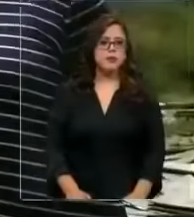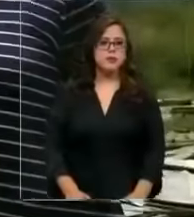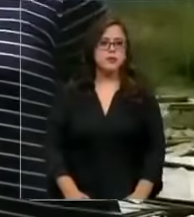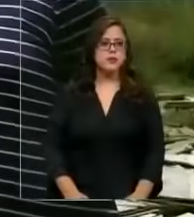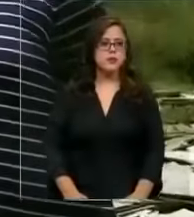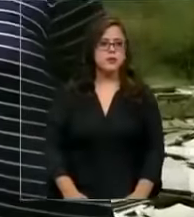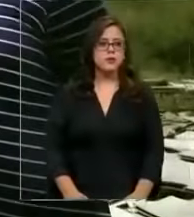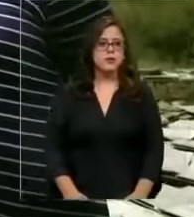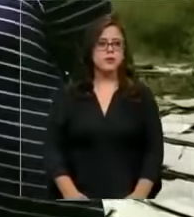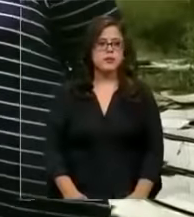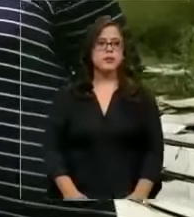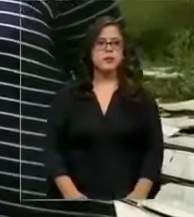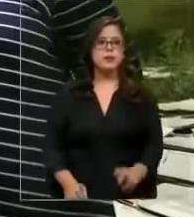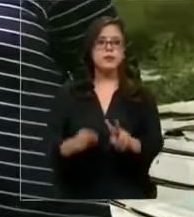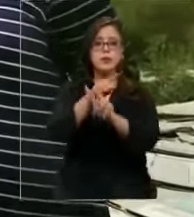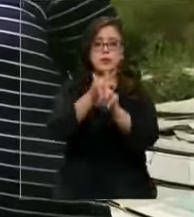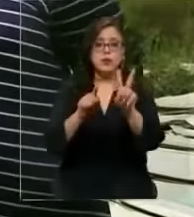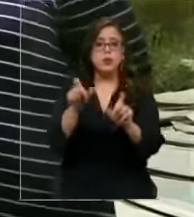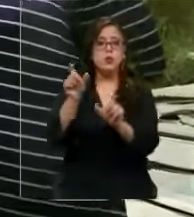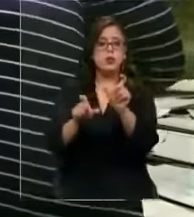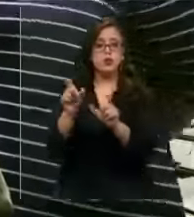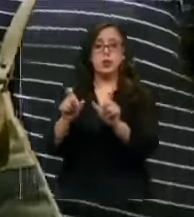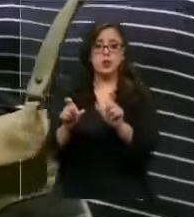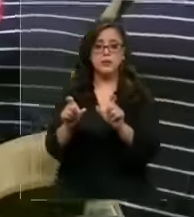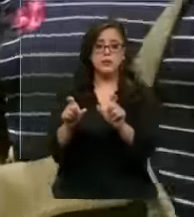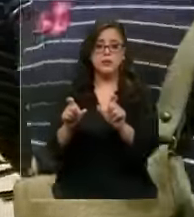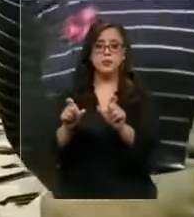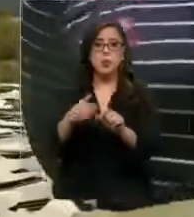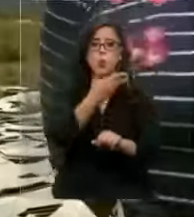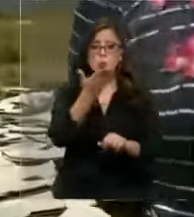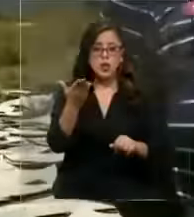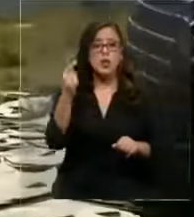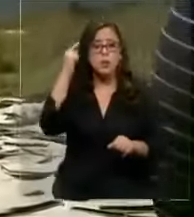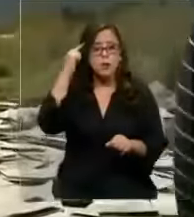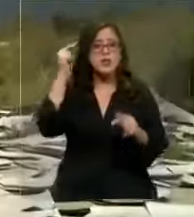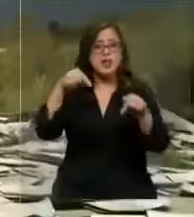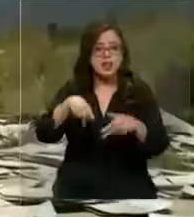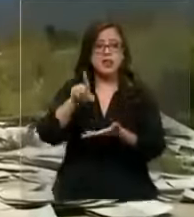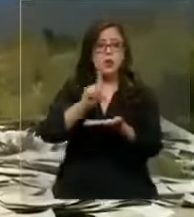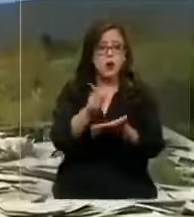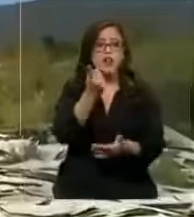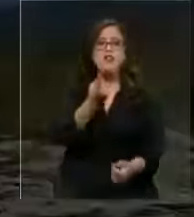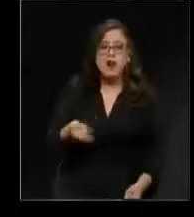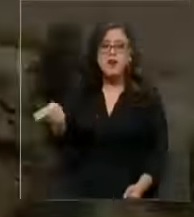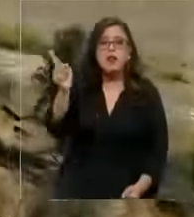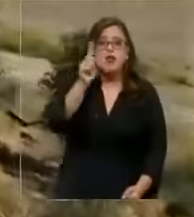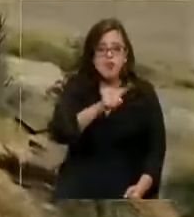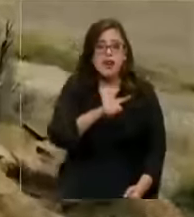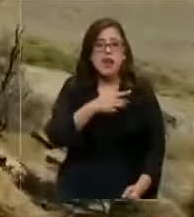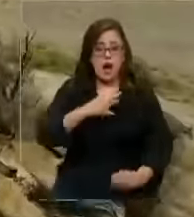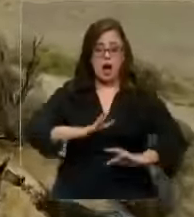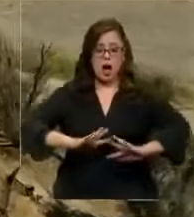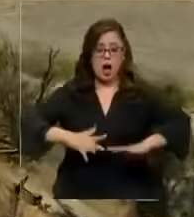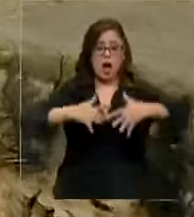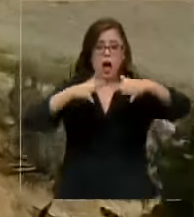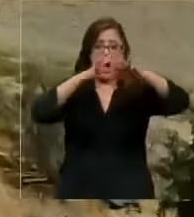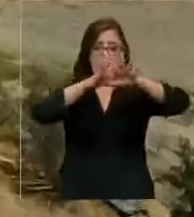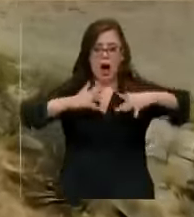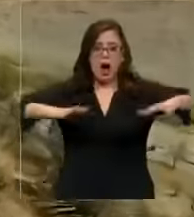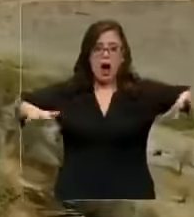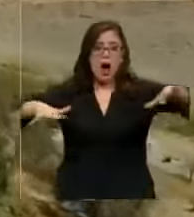Paola, Isabel, con una mano en el corazón, sinceramente, ¿ustedes creen que algún día este lugar va a volver a tener agua?